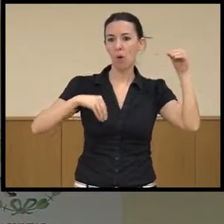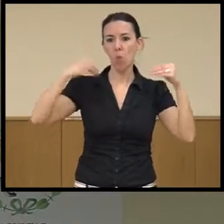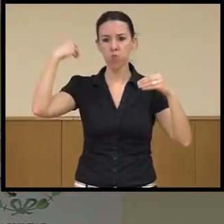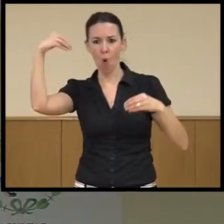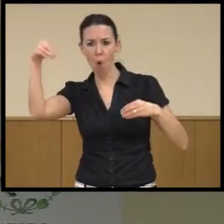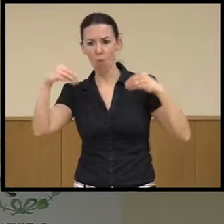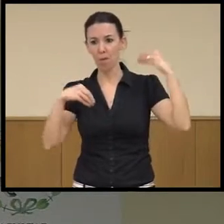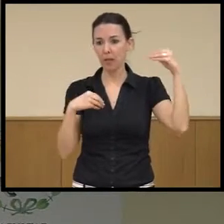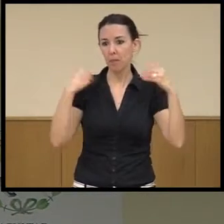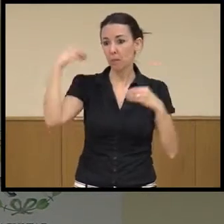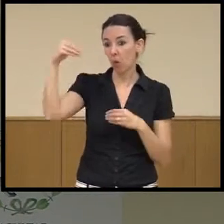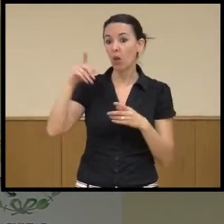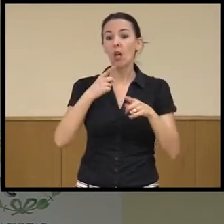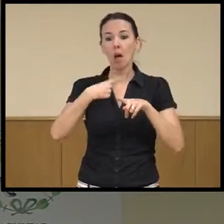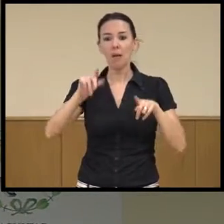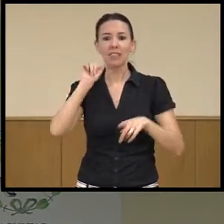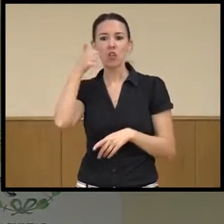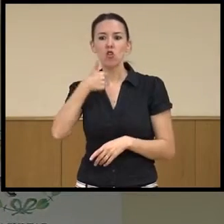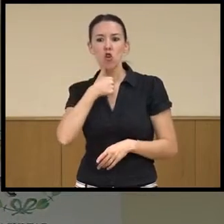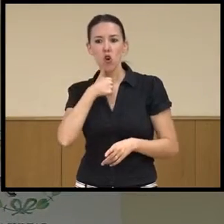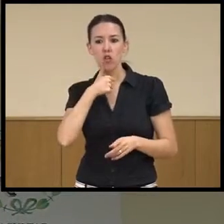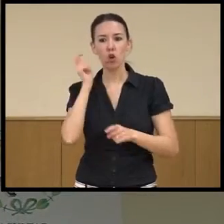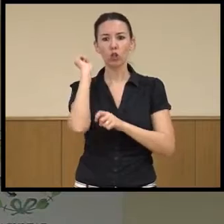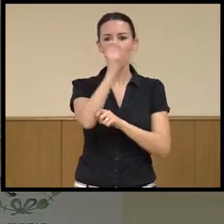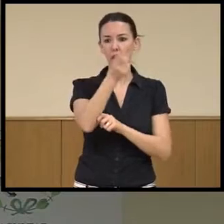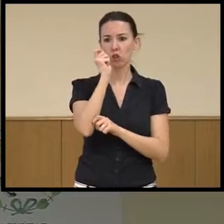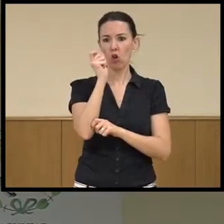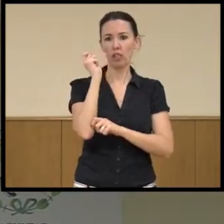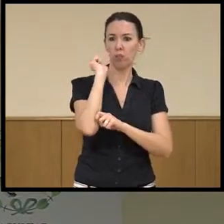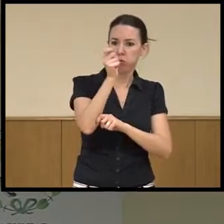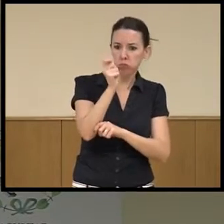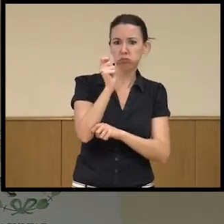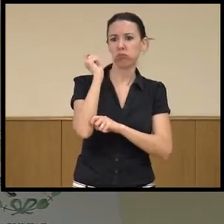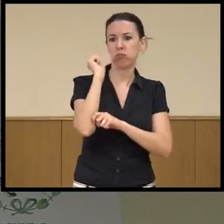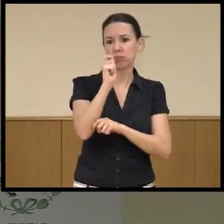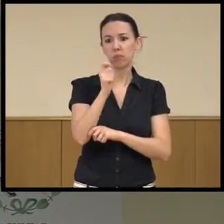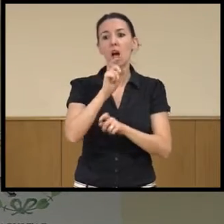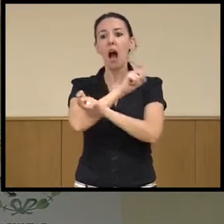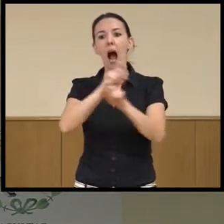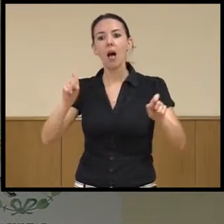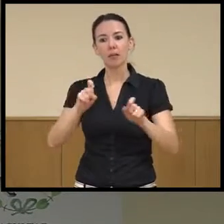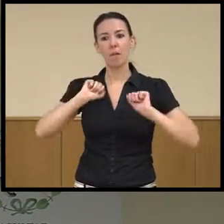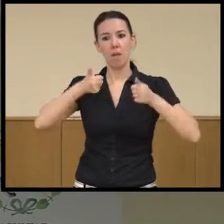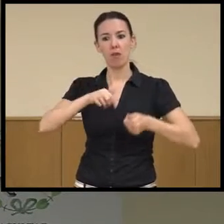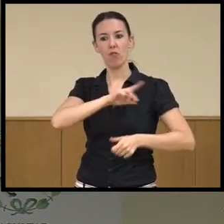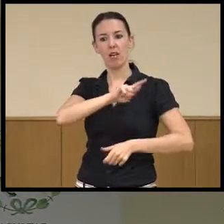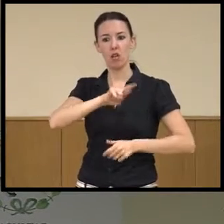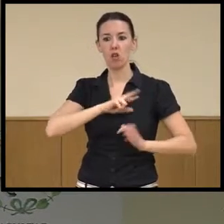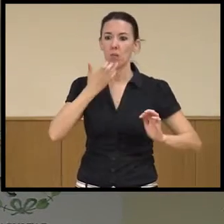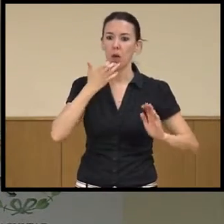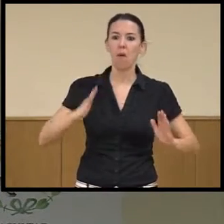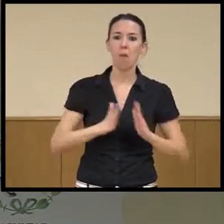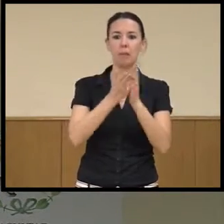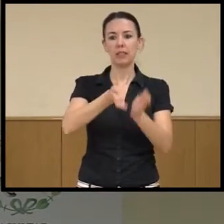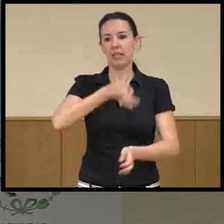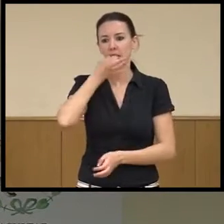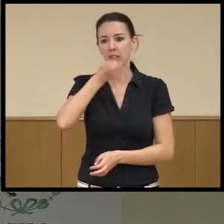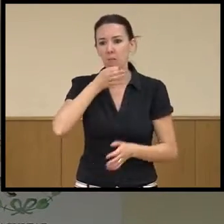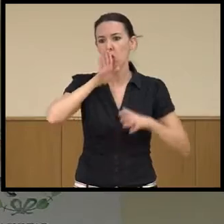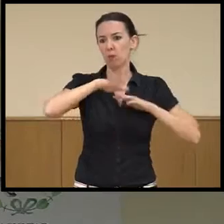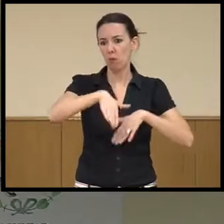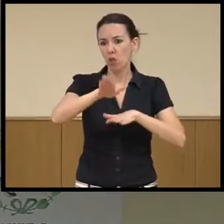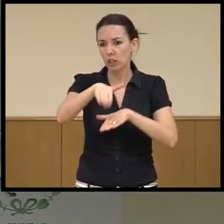personalidad, y con un complejo código de toques, redobles y repiques, anunciaban los actos religiosos, misas, sermones, novenas,